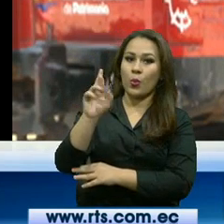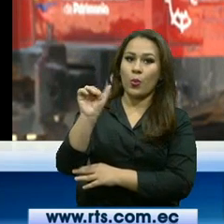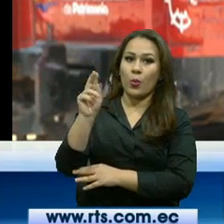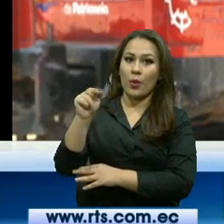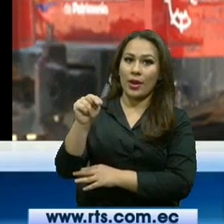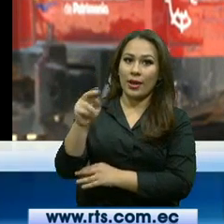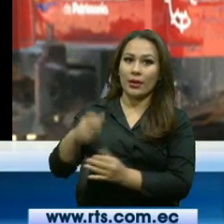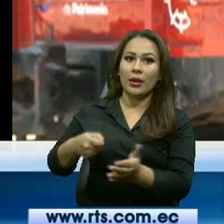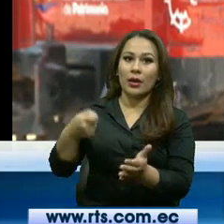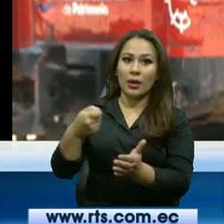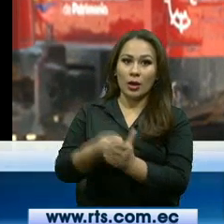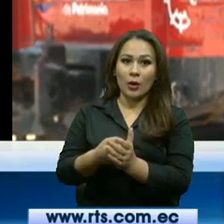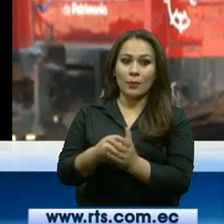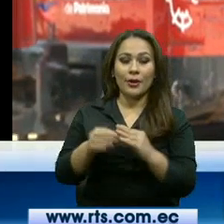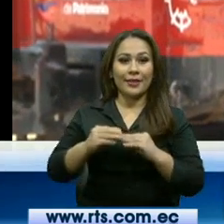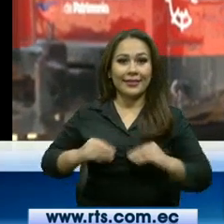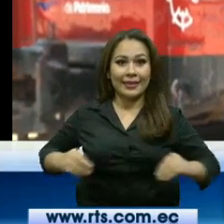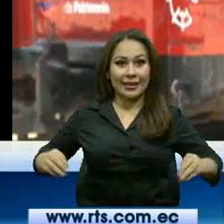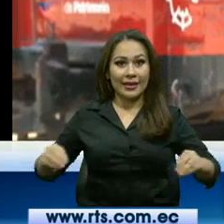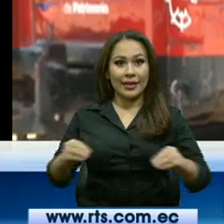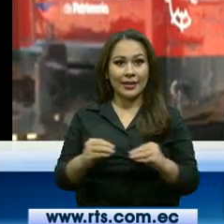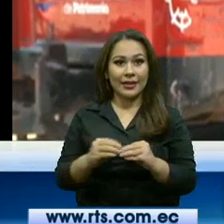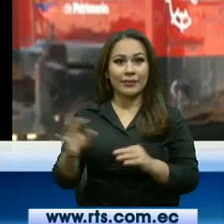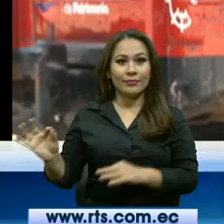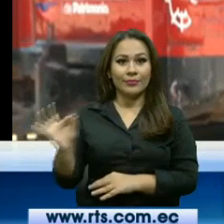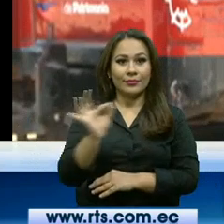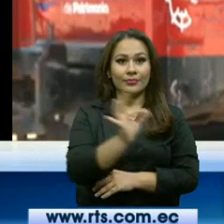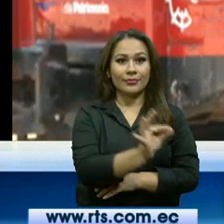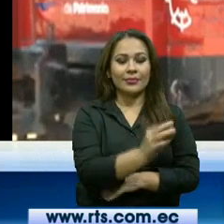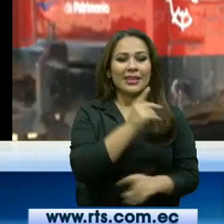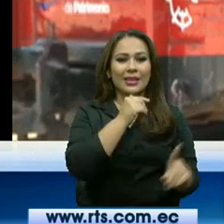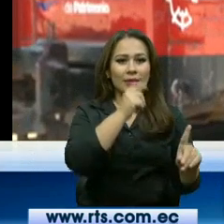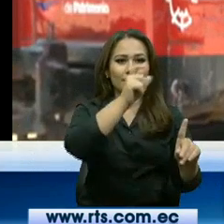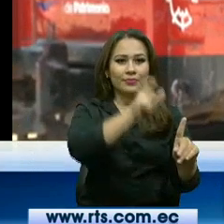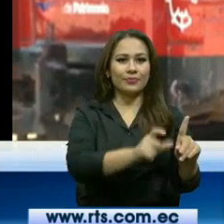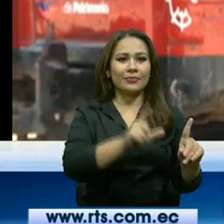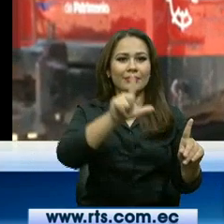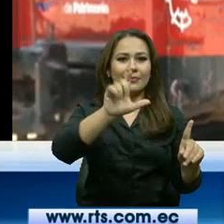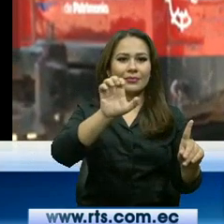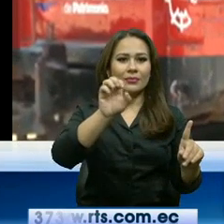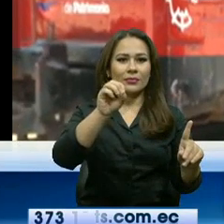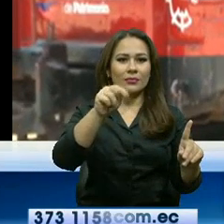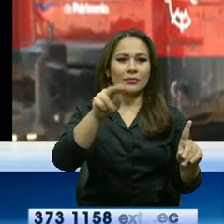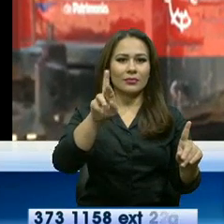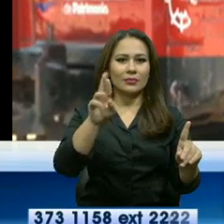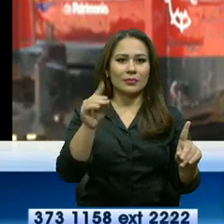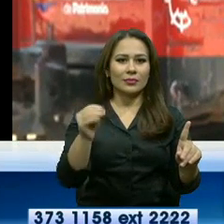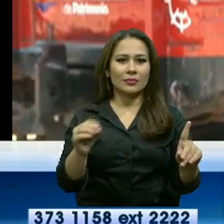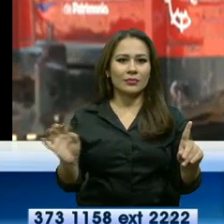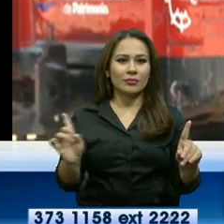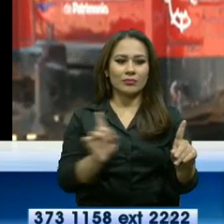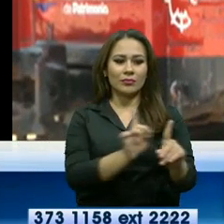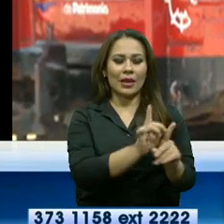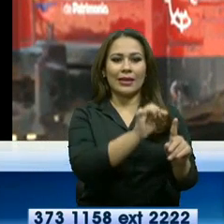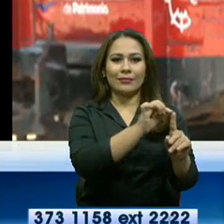compró grandes cantidades de tierra, las transfiere al señor Leonardo Stad, y este señor Leonardo Stad la